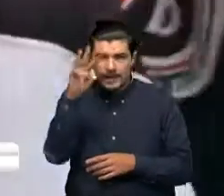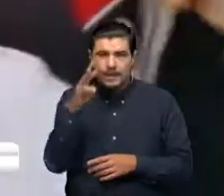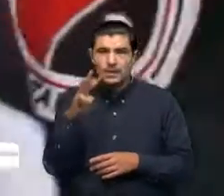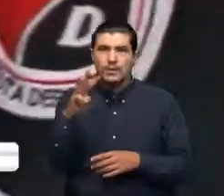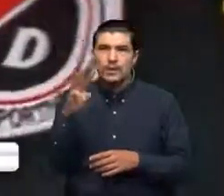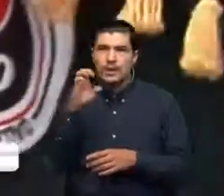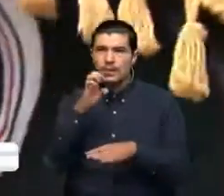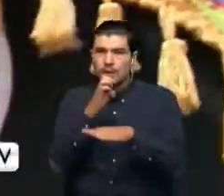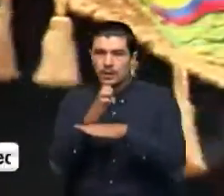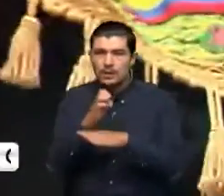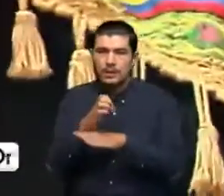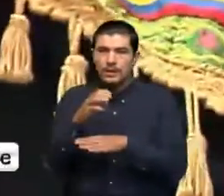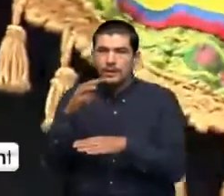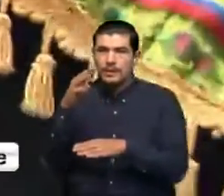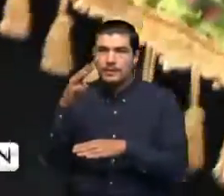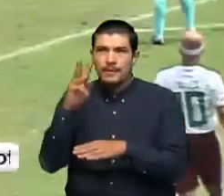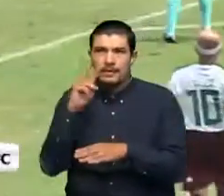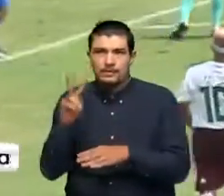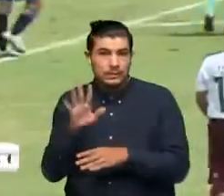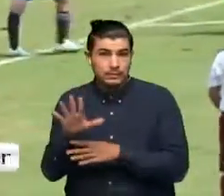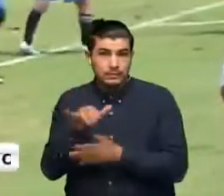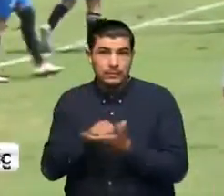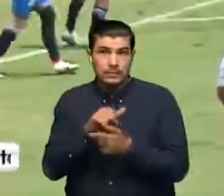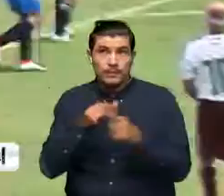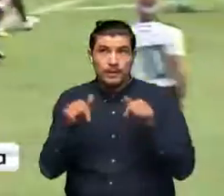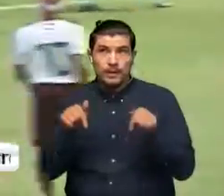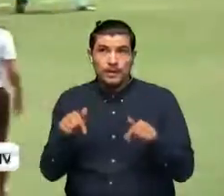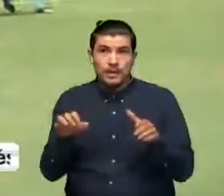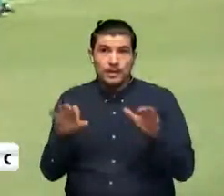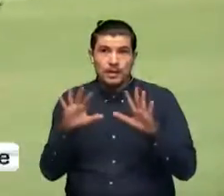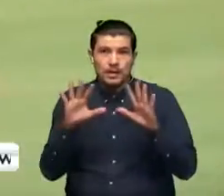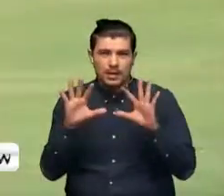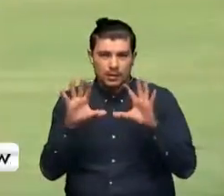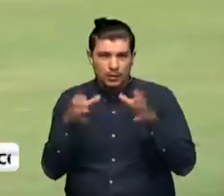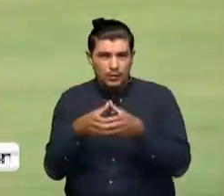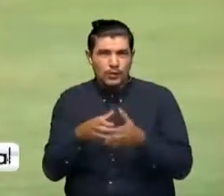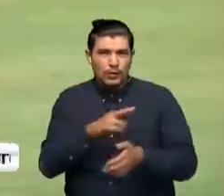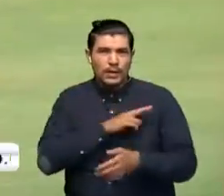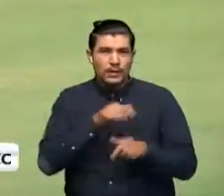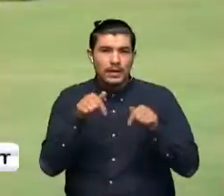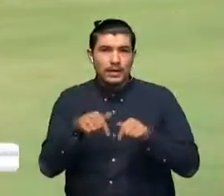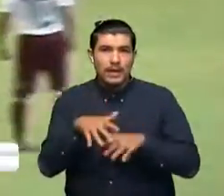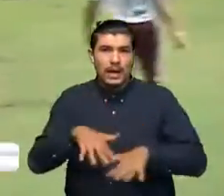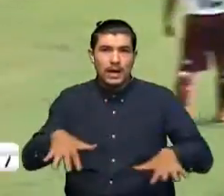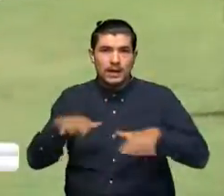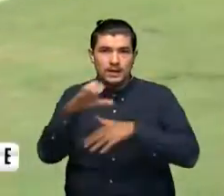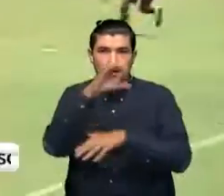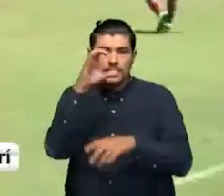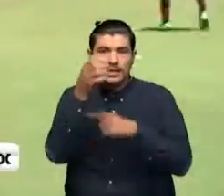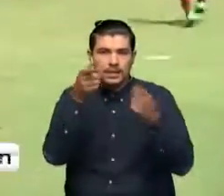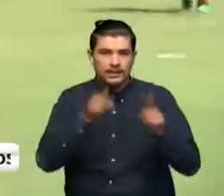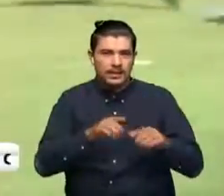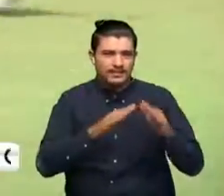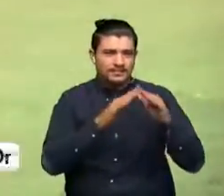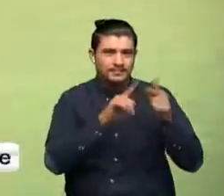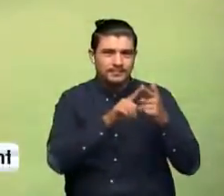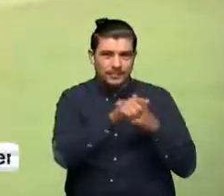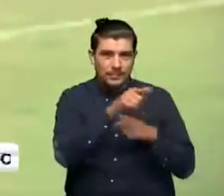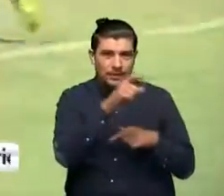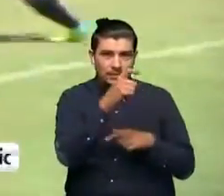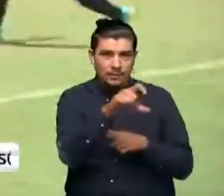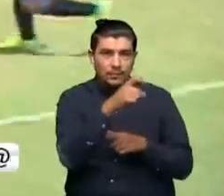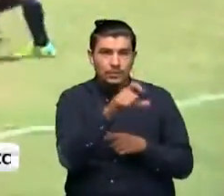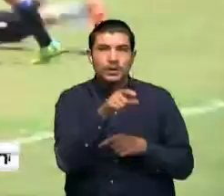la quinta copa de la fe organizada por la conferencia episcopal de colombia y la diócesis de cúcuta arrojó como